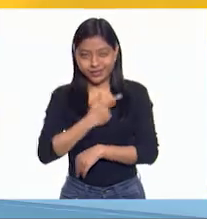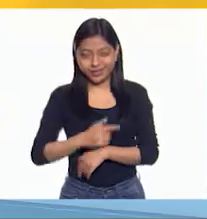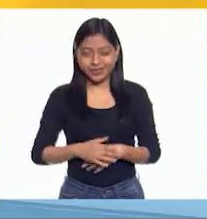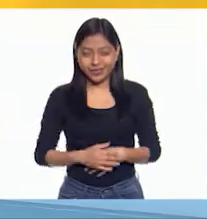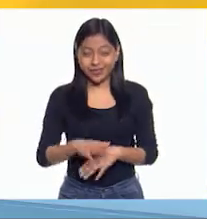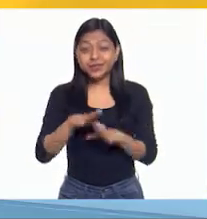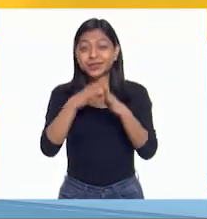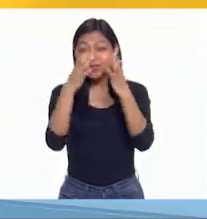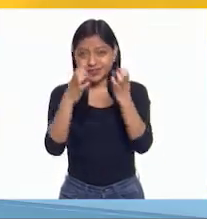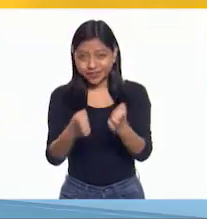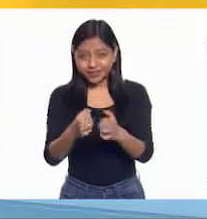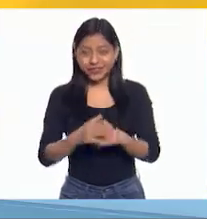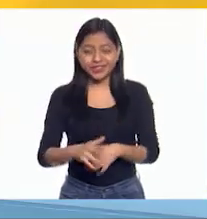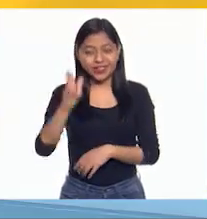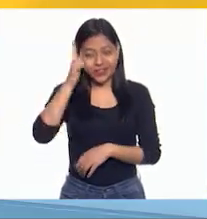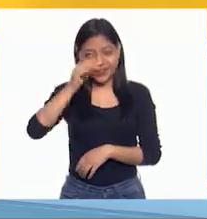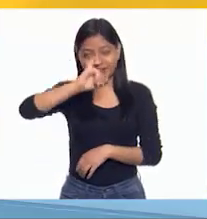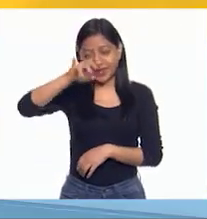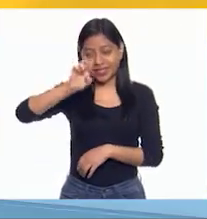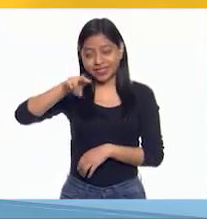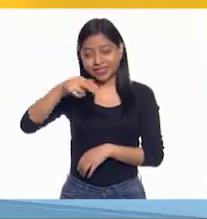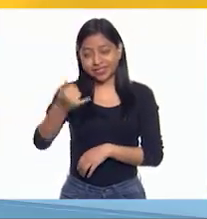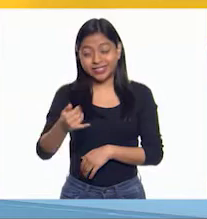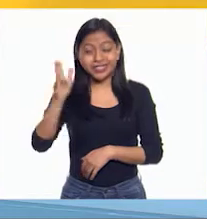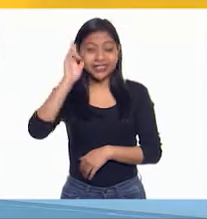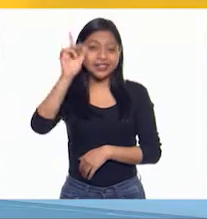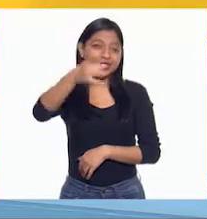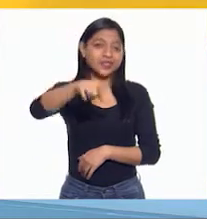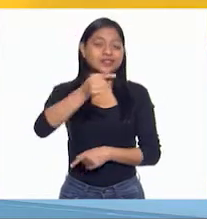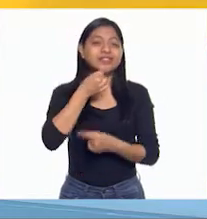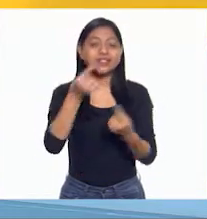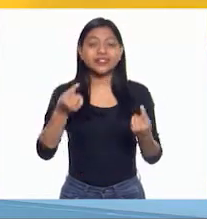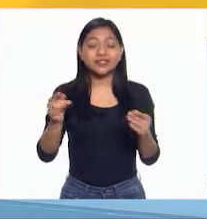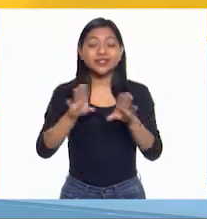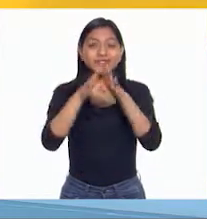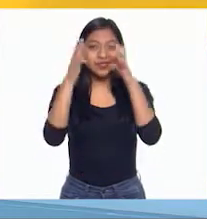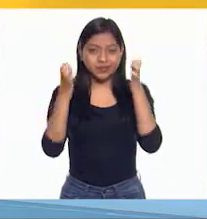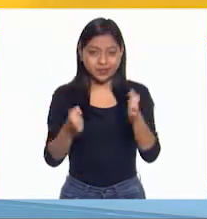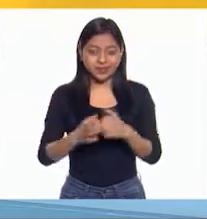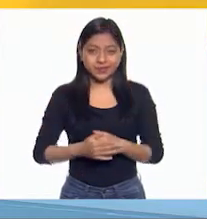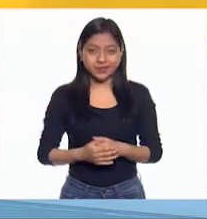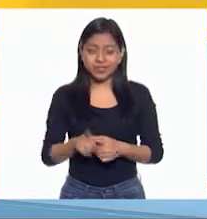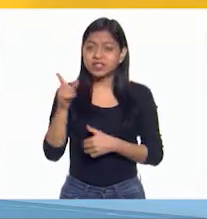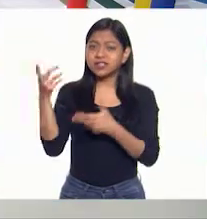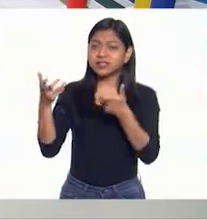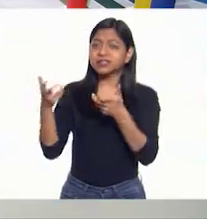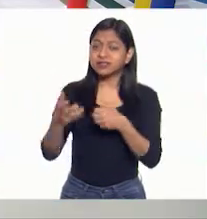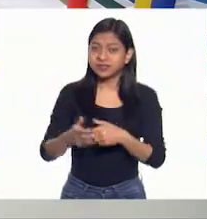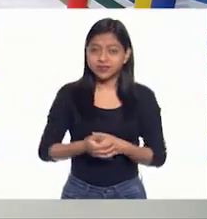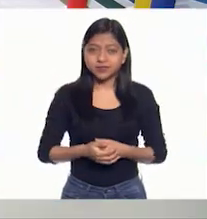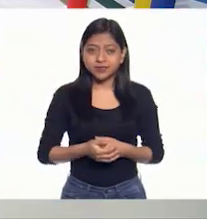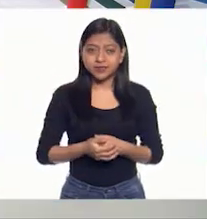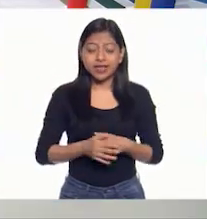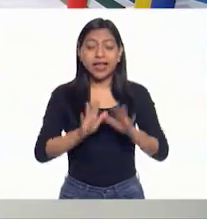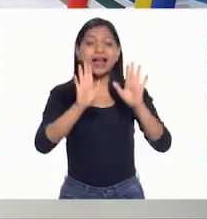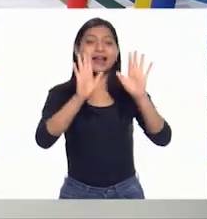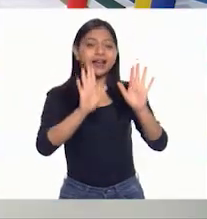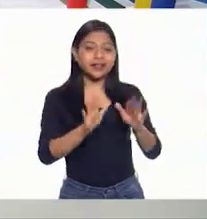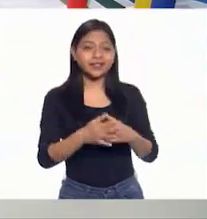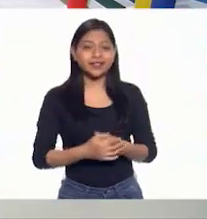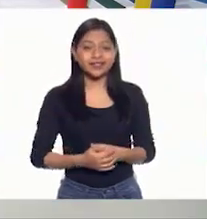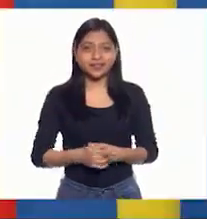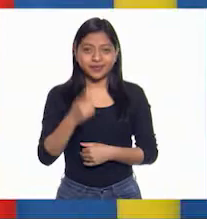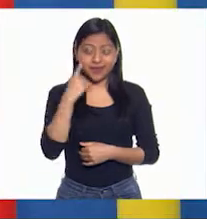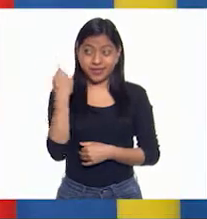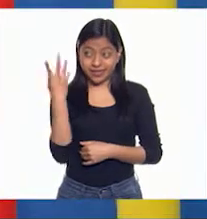¿cómo estás? Hola, Jenny. Hola, niños y niñas allá en casa. ¿Qué estás haciendo, Jenny? Ay, maestro, es que